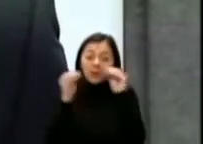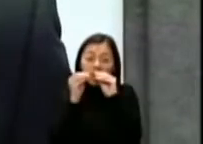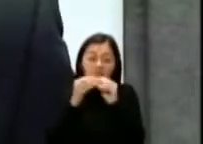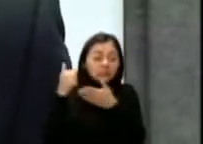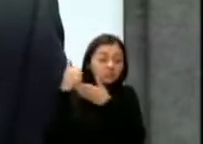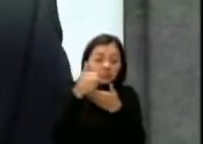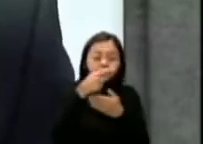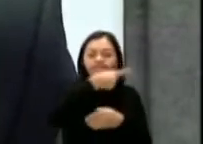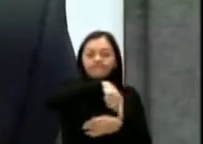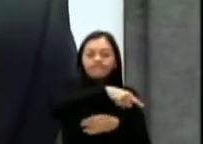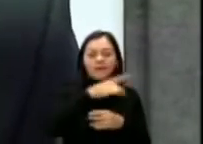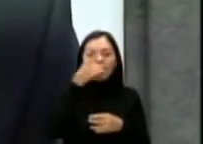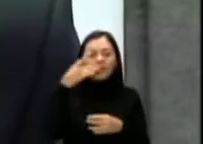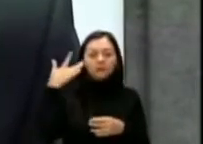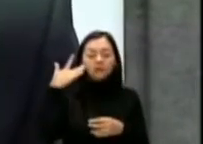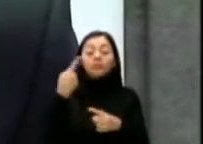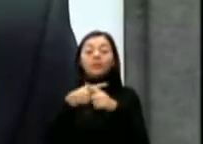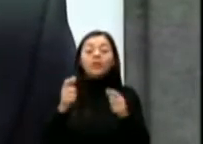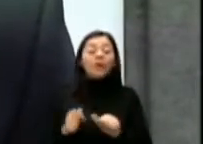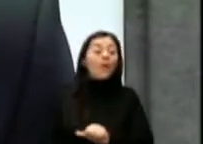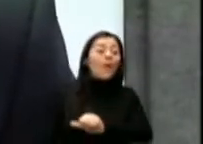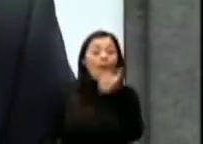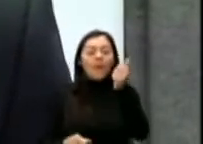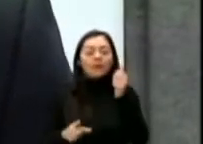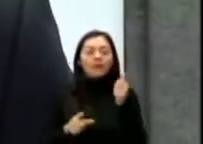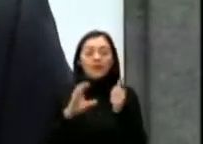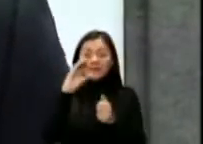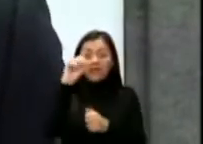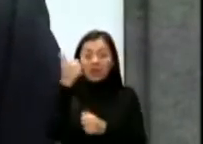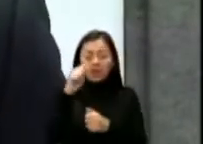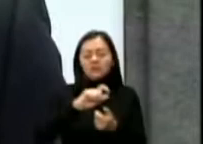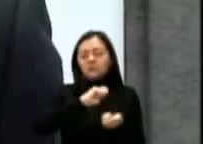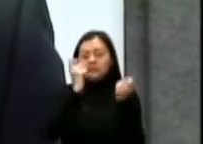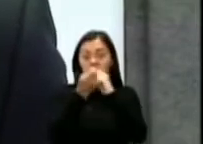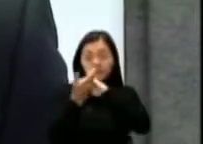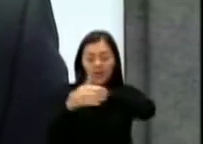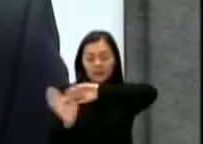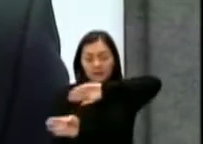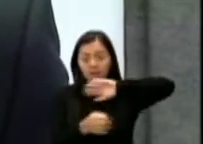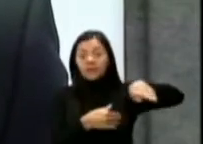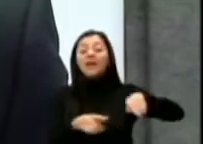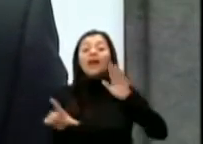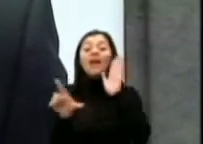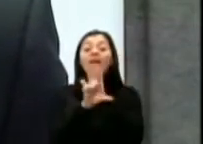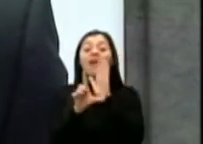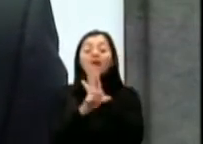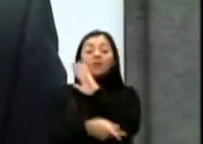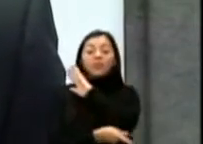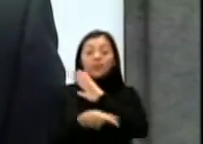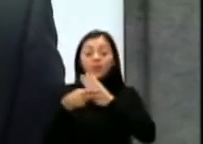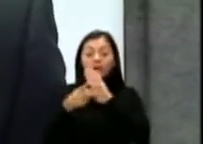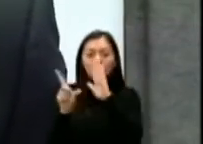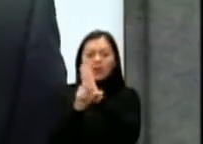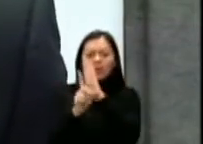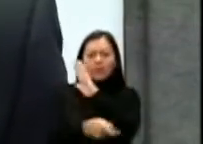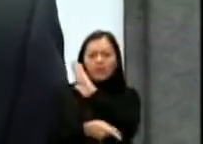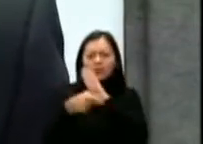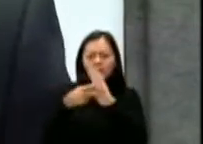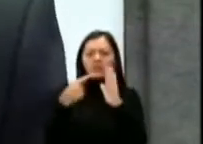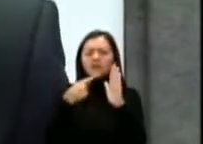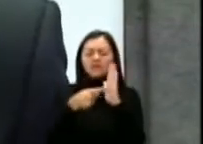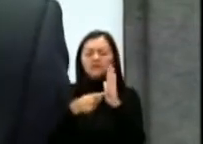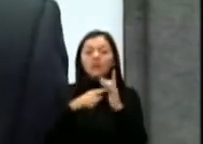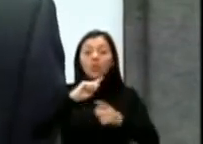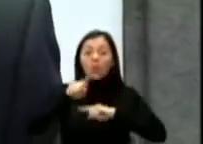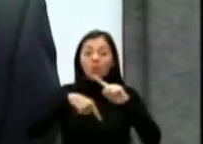la ley de los carburos establece ahora que el 12 por ciento de los excedentes de las operaciones petroleras